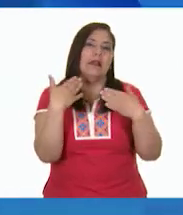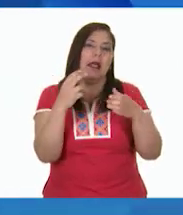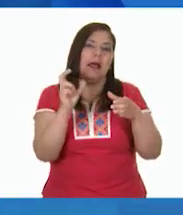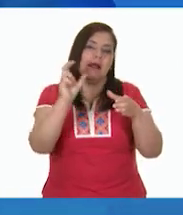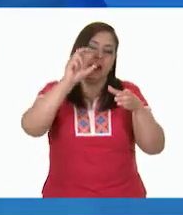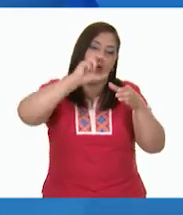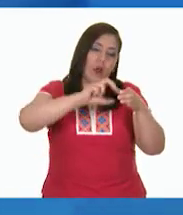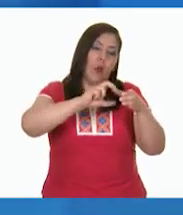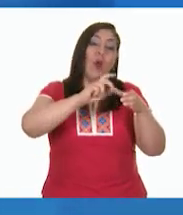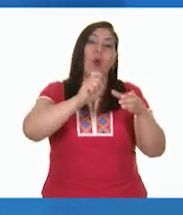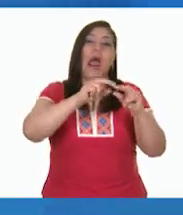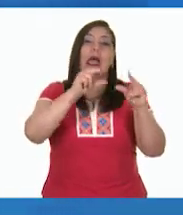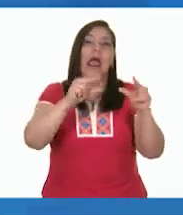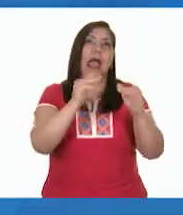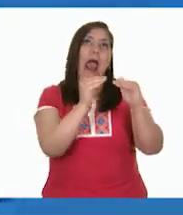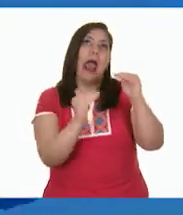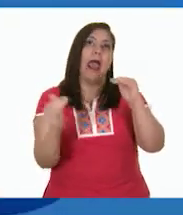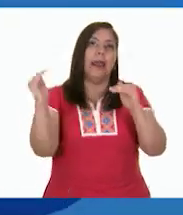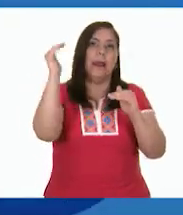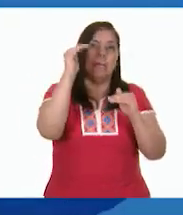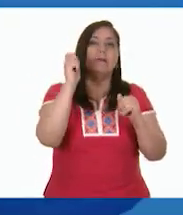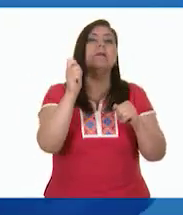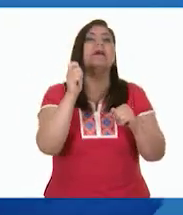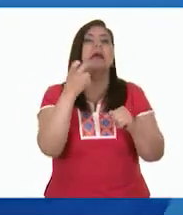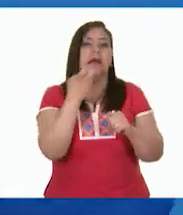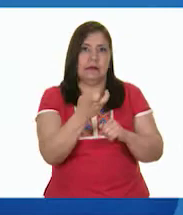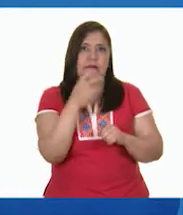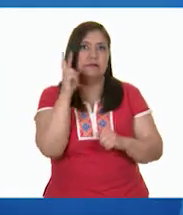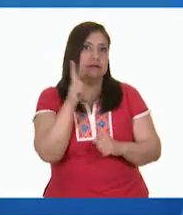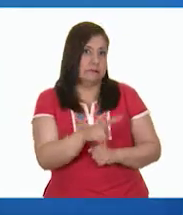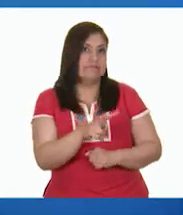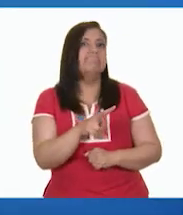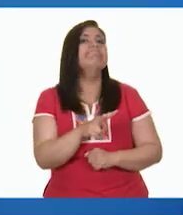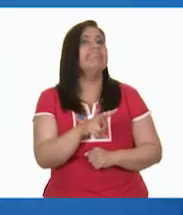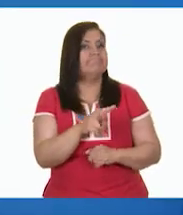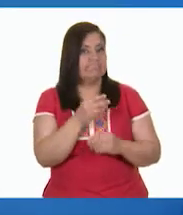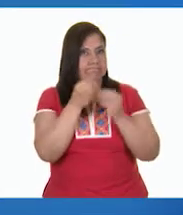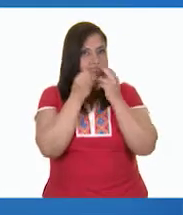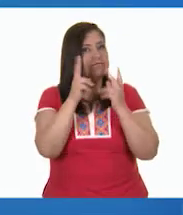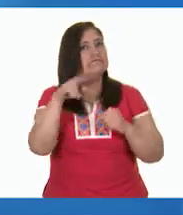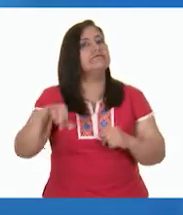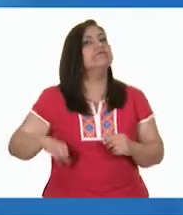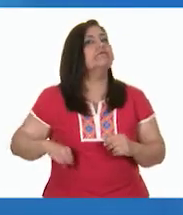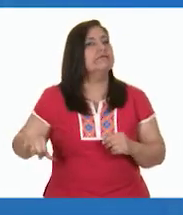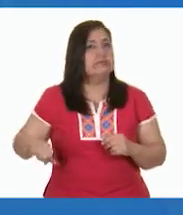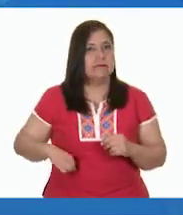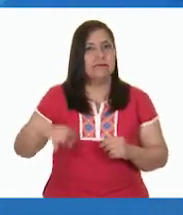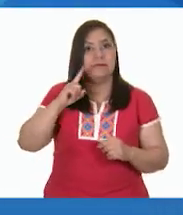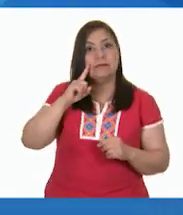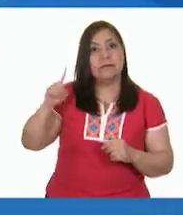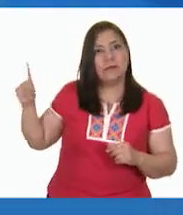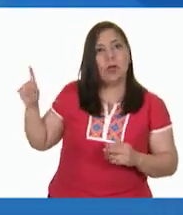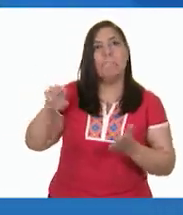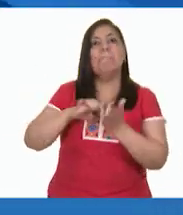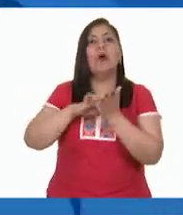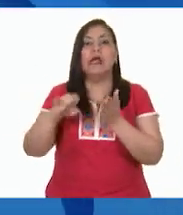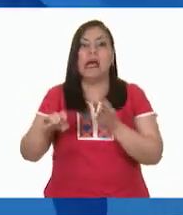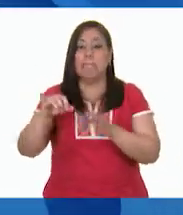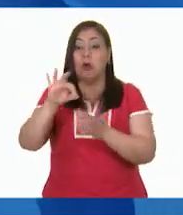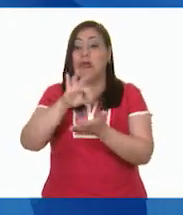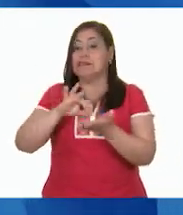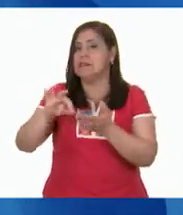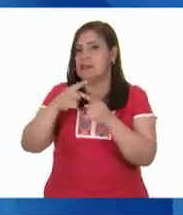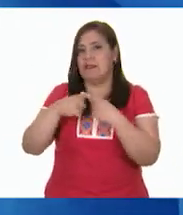encuentra hasta arriba. Esto nuevamente es realmente muy espectacular. La mayoría de las sustancias, como en el caso del